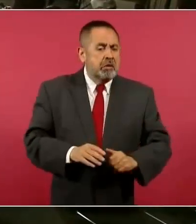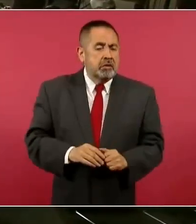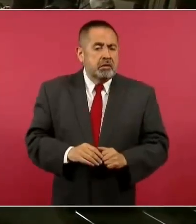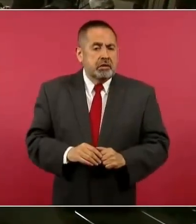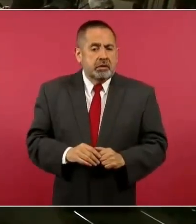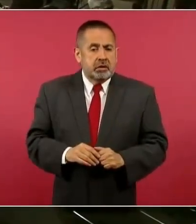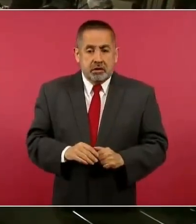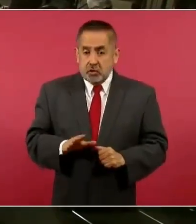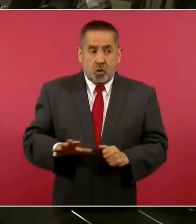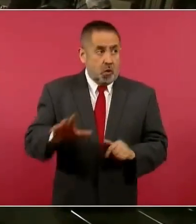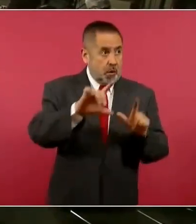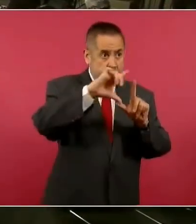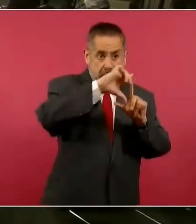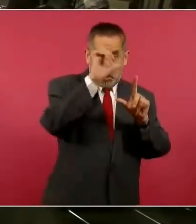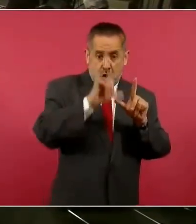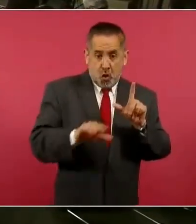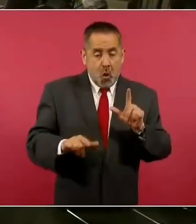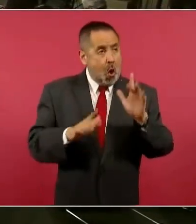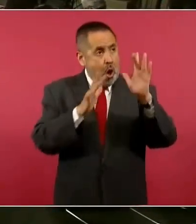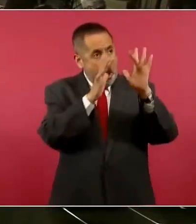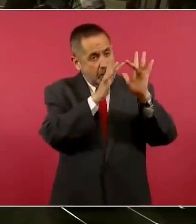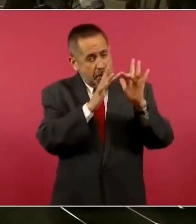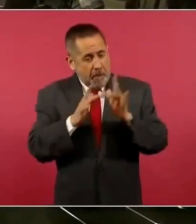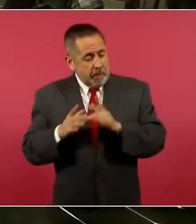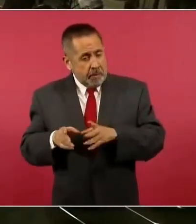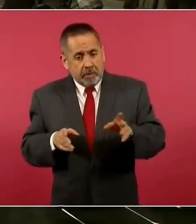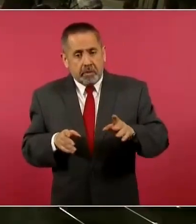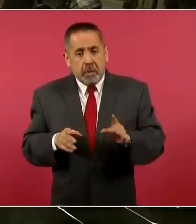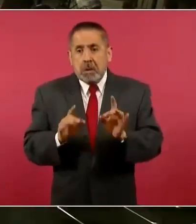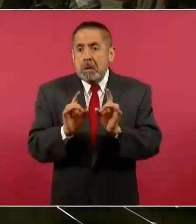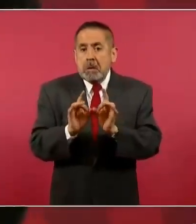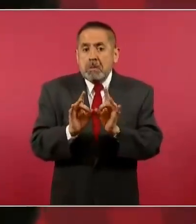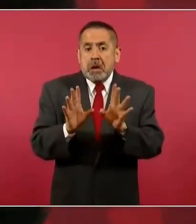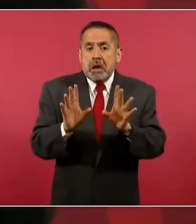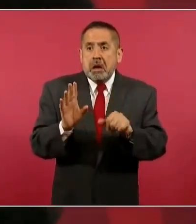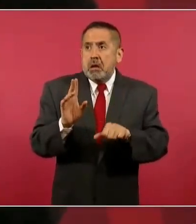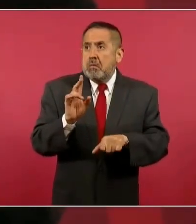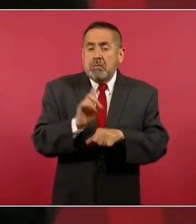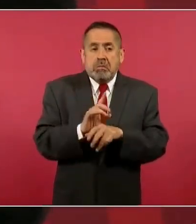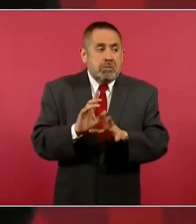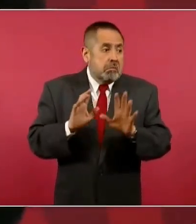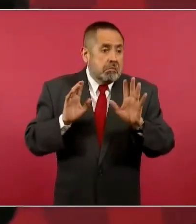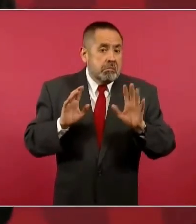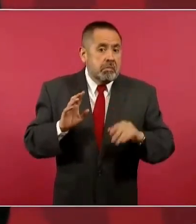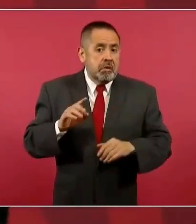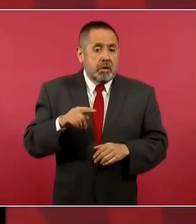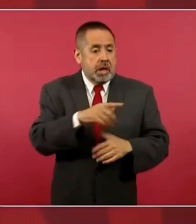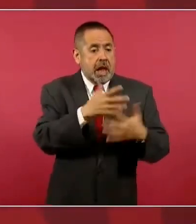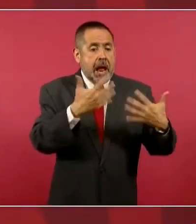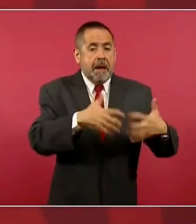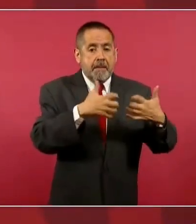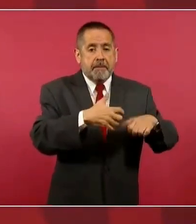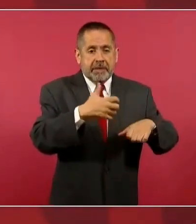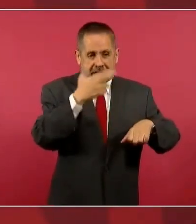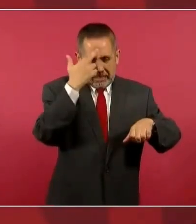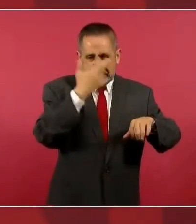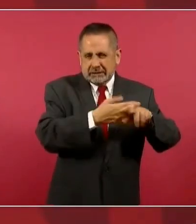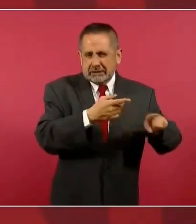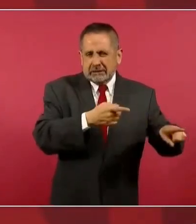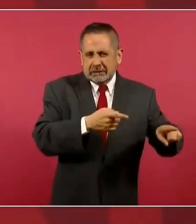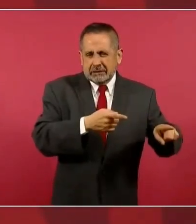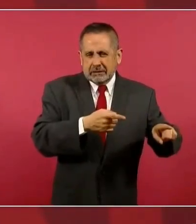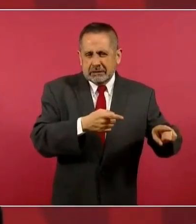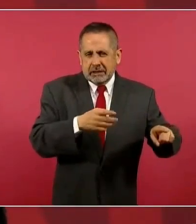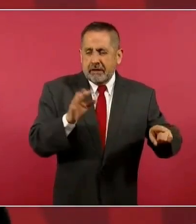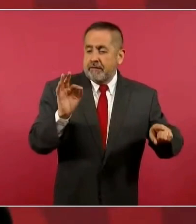Se comunicó todo el país y de repente las empresas extranjeras ferrocarrileras, que ya